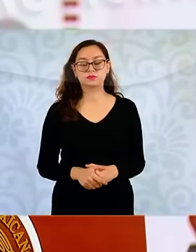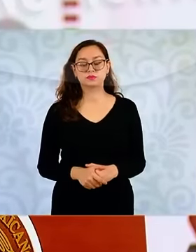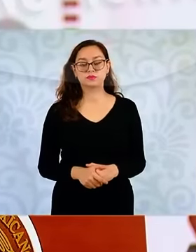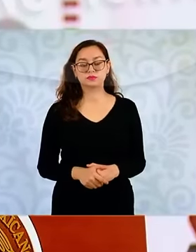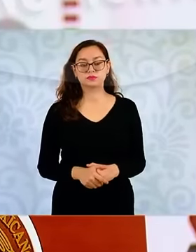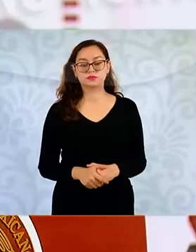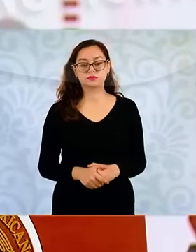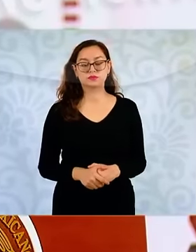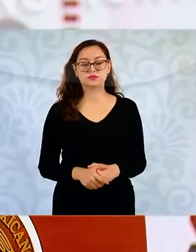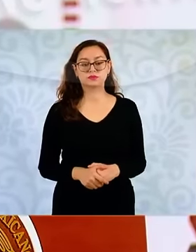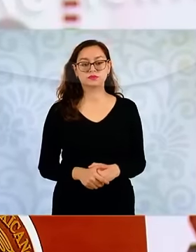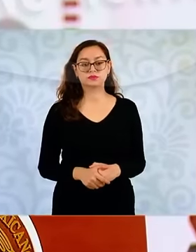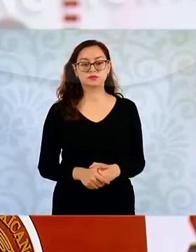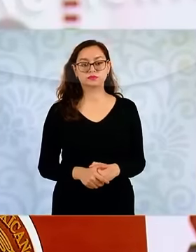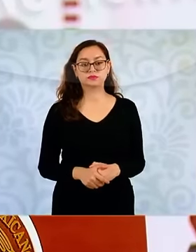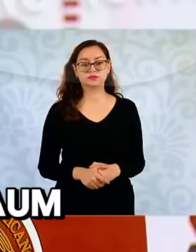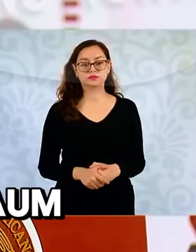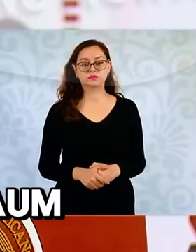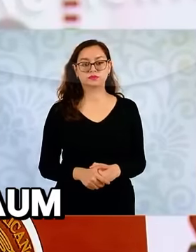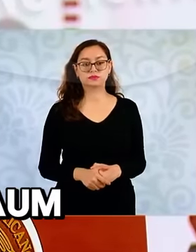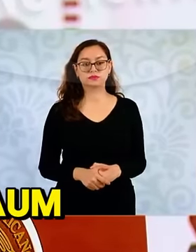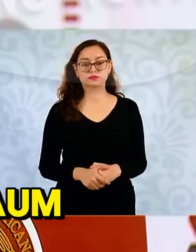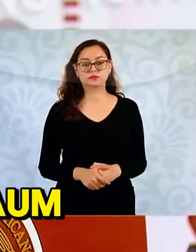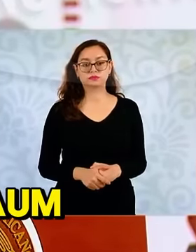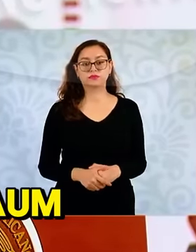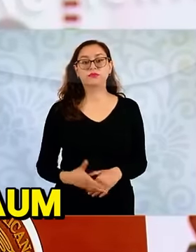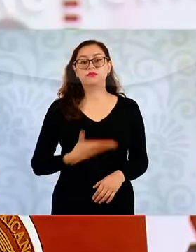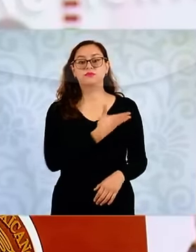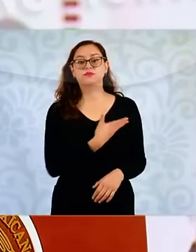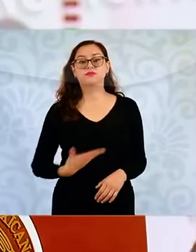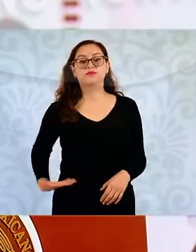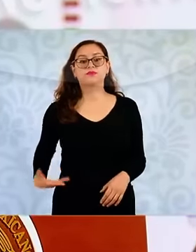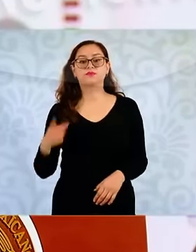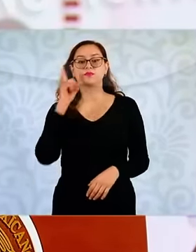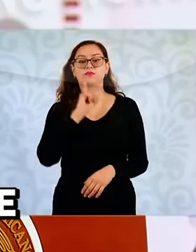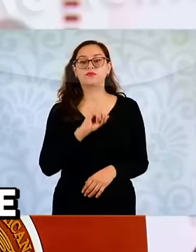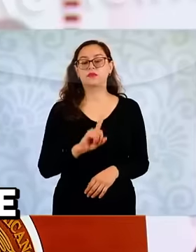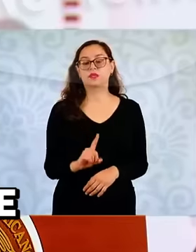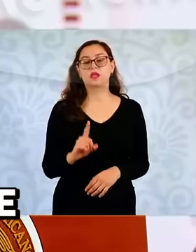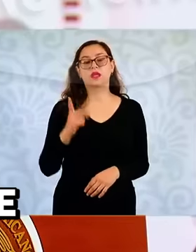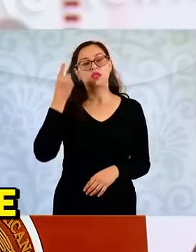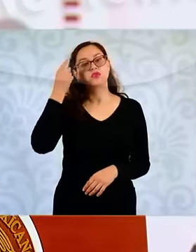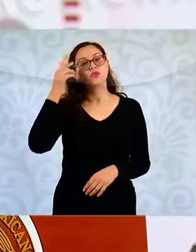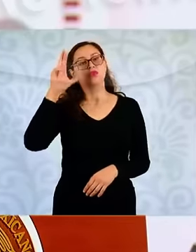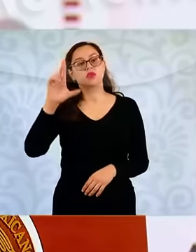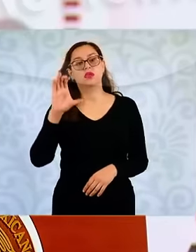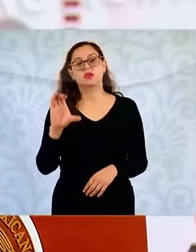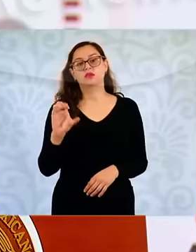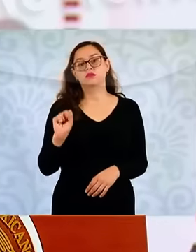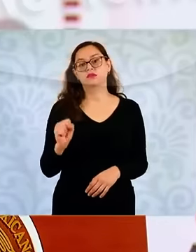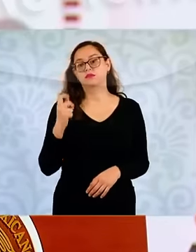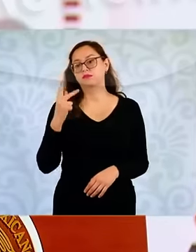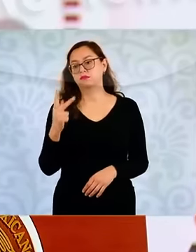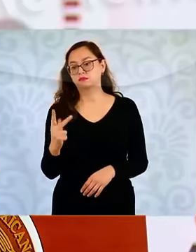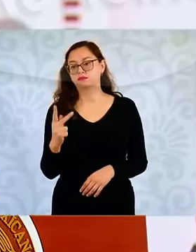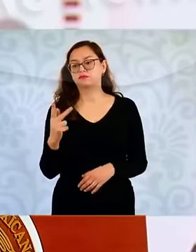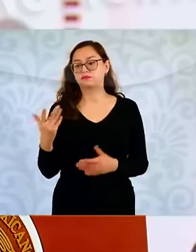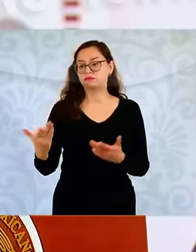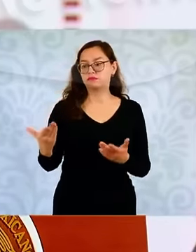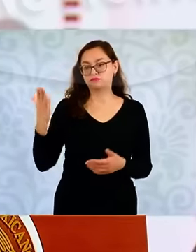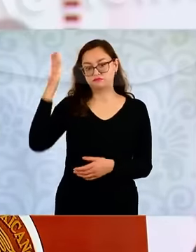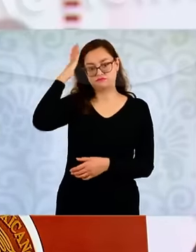Bajo el liderazgo de la presidenta de México, doctora Claudia Sheinbaum, hemos diseñado una estrategia nacional de seguridad basada en cuatro